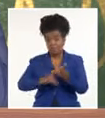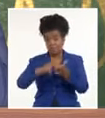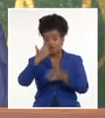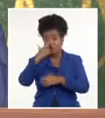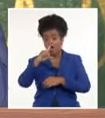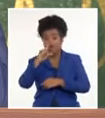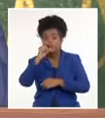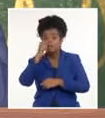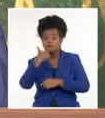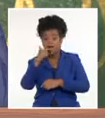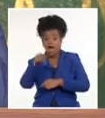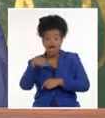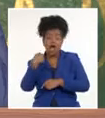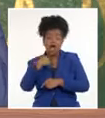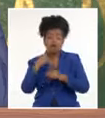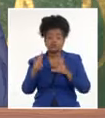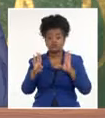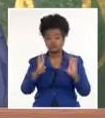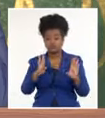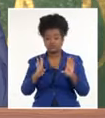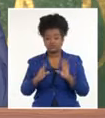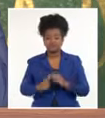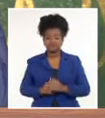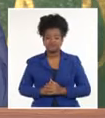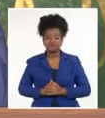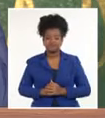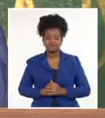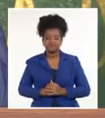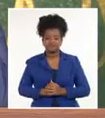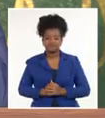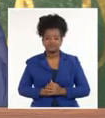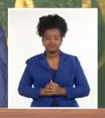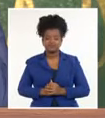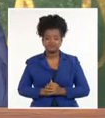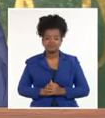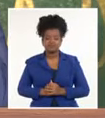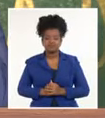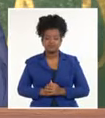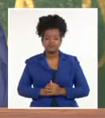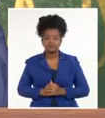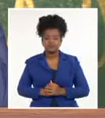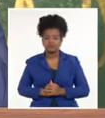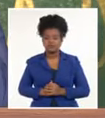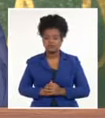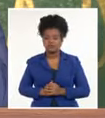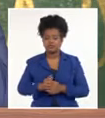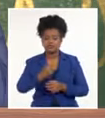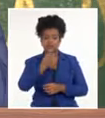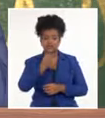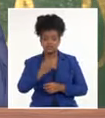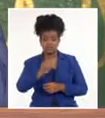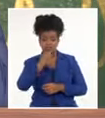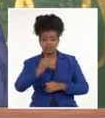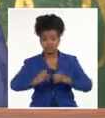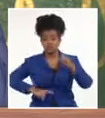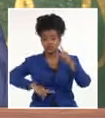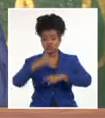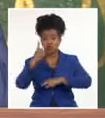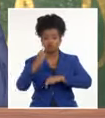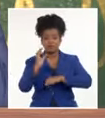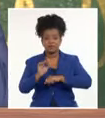ante la más reciente agresión israelí en contra de la Franja de Gaza, con esos